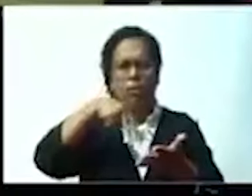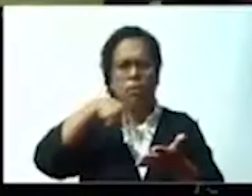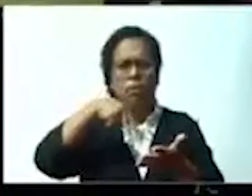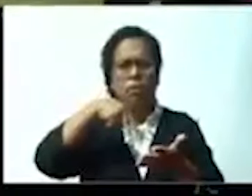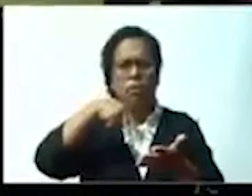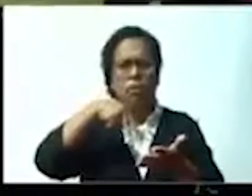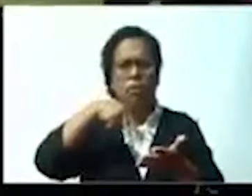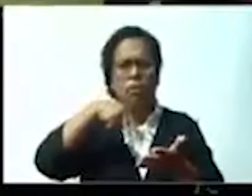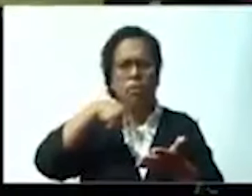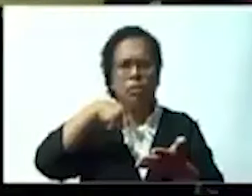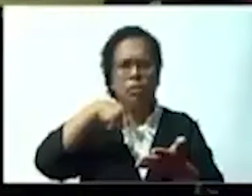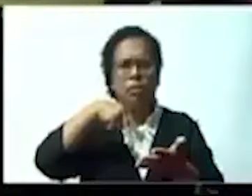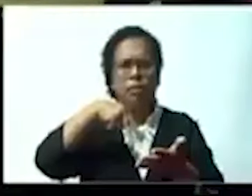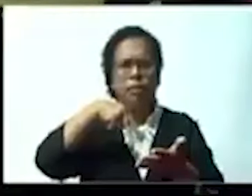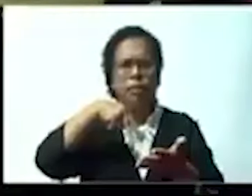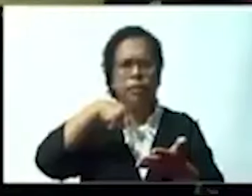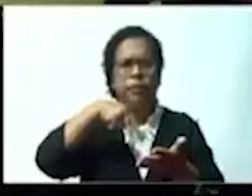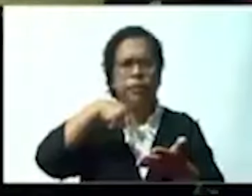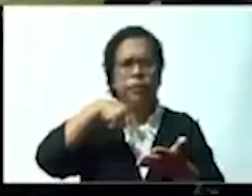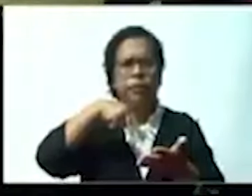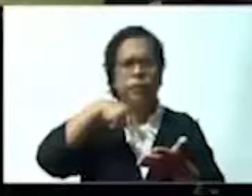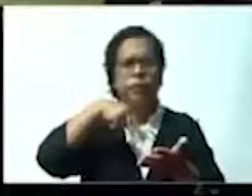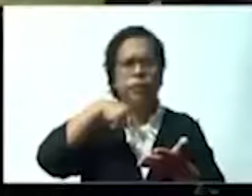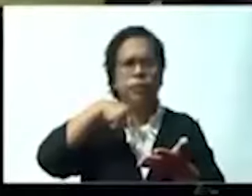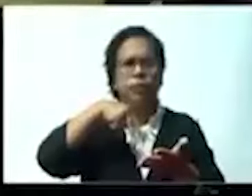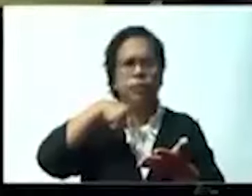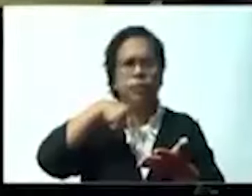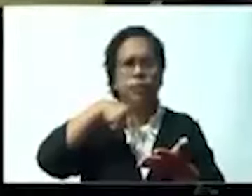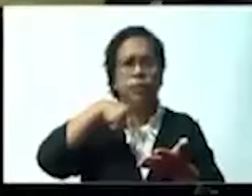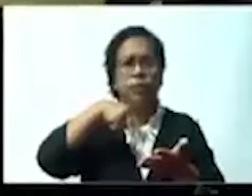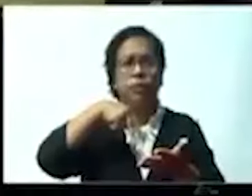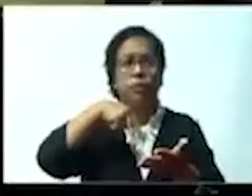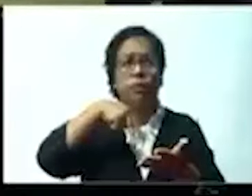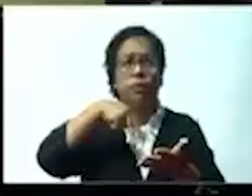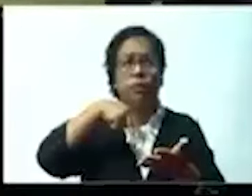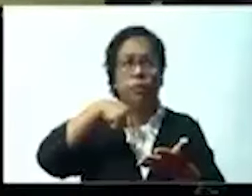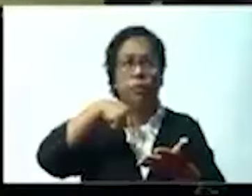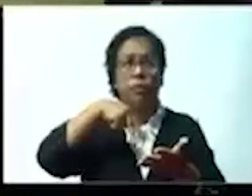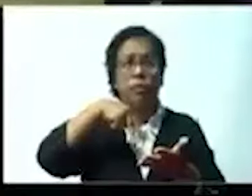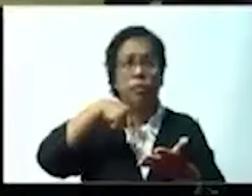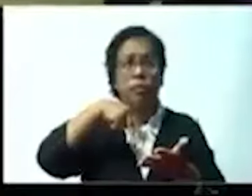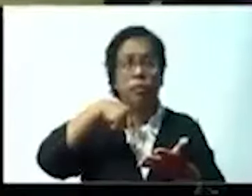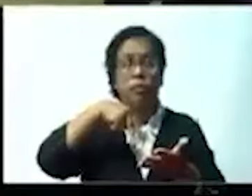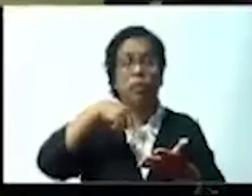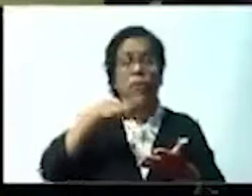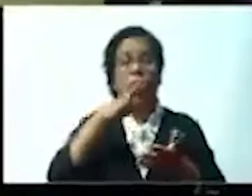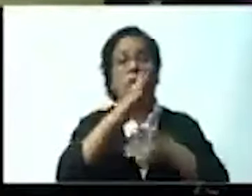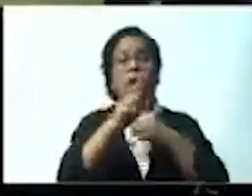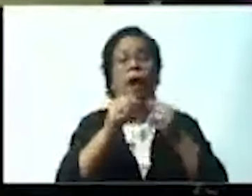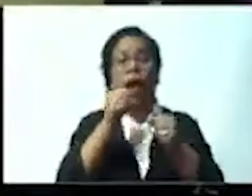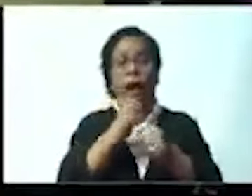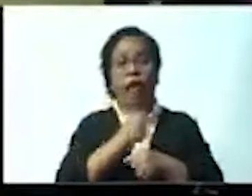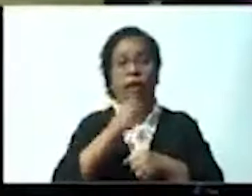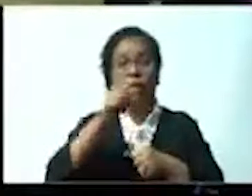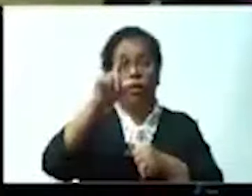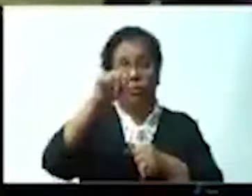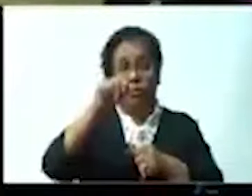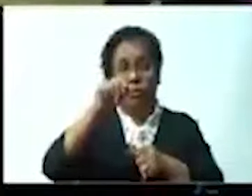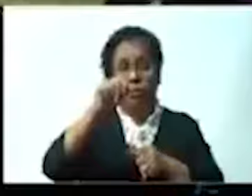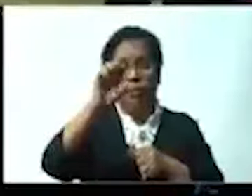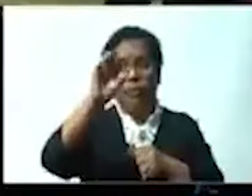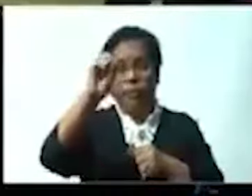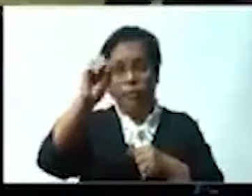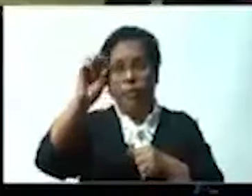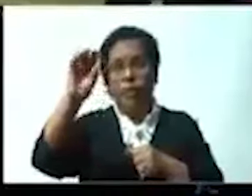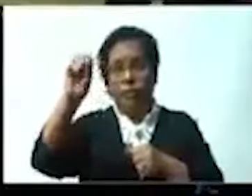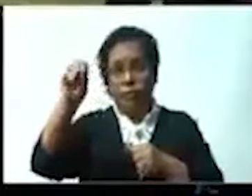Se le exoneró a Aerodón el privilegio, estamos hablando del 2000-2004, Hipólito Mejía, el